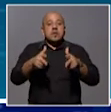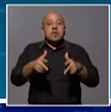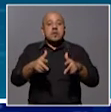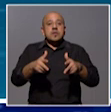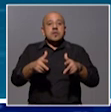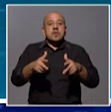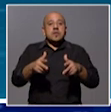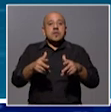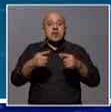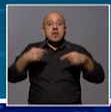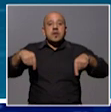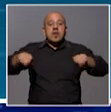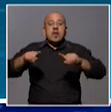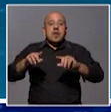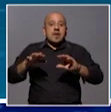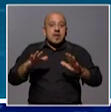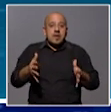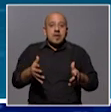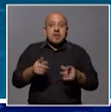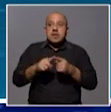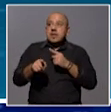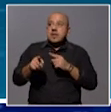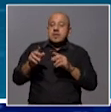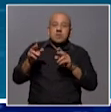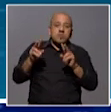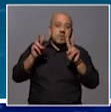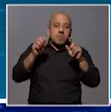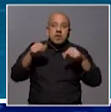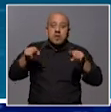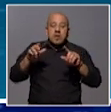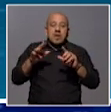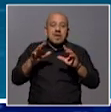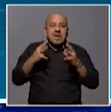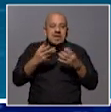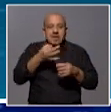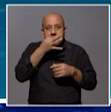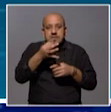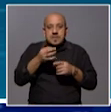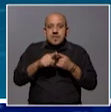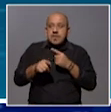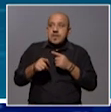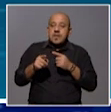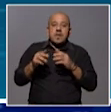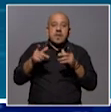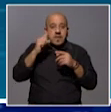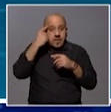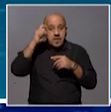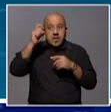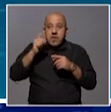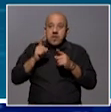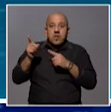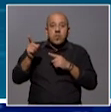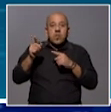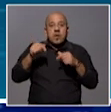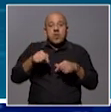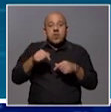really round the flag corriendo alrededor de la bandera esto quiere esto hace alusión a la idea de que bueno que cuando